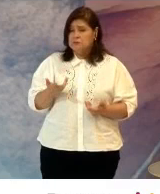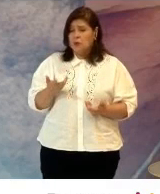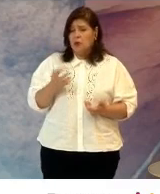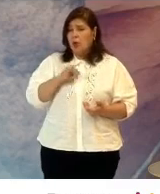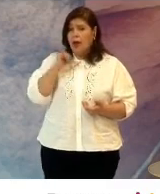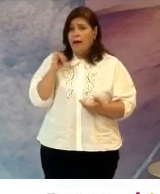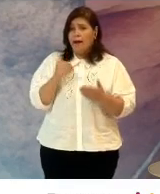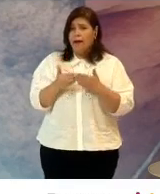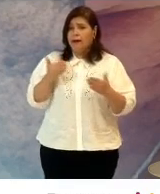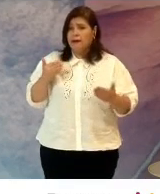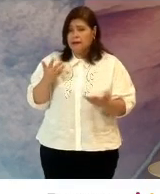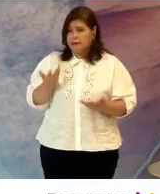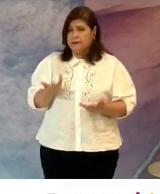nunca